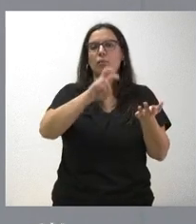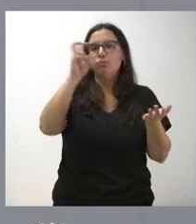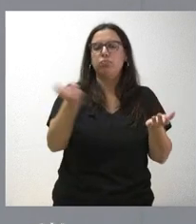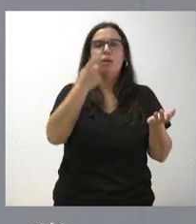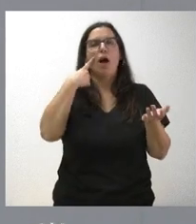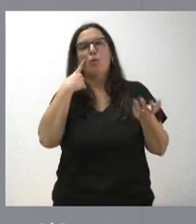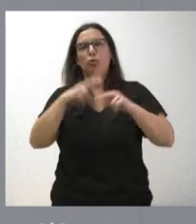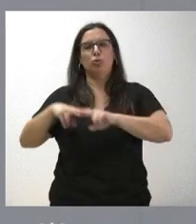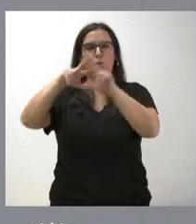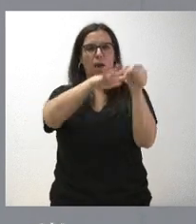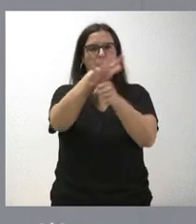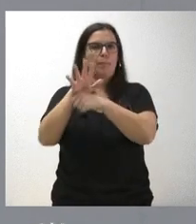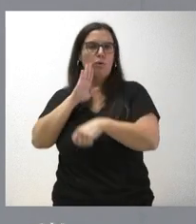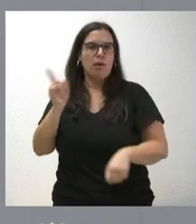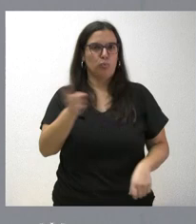estos